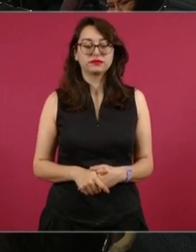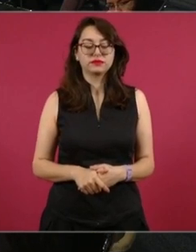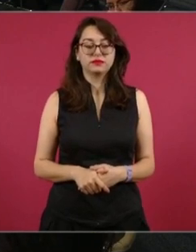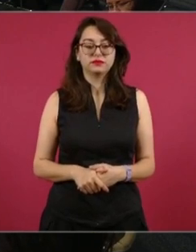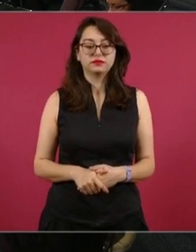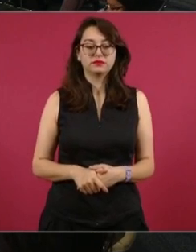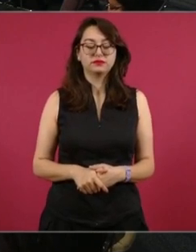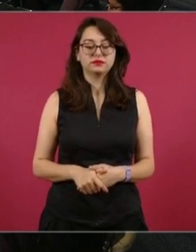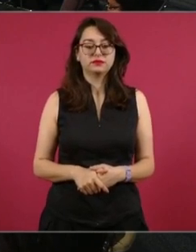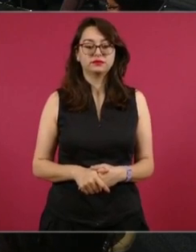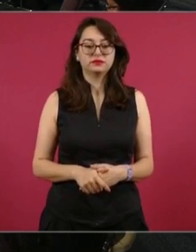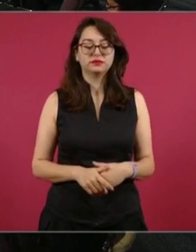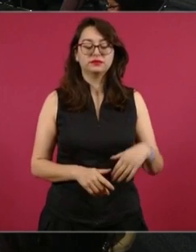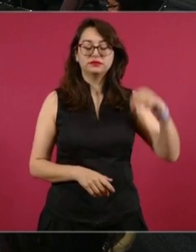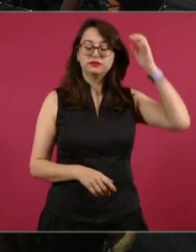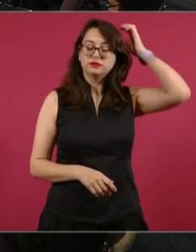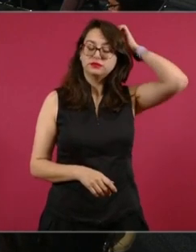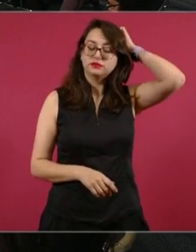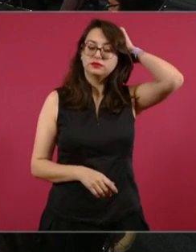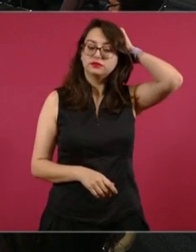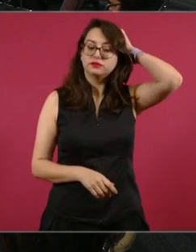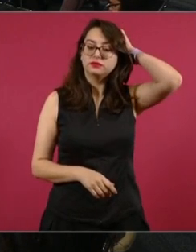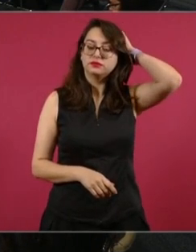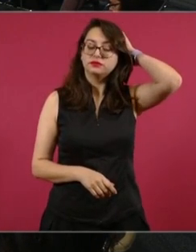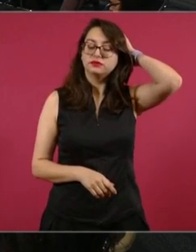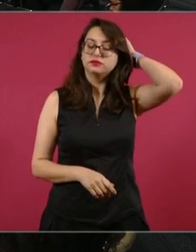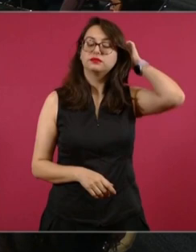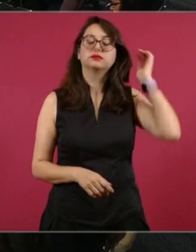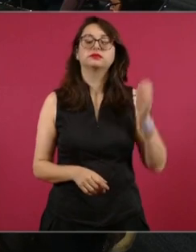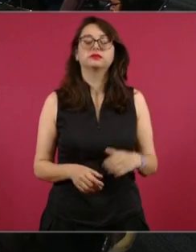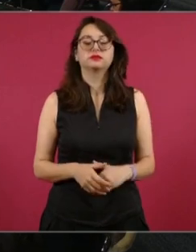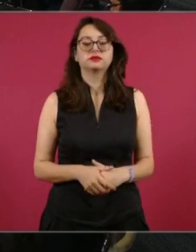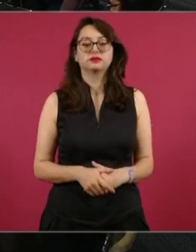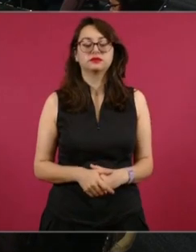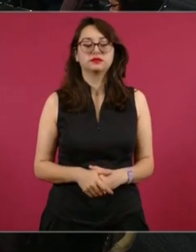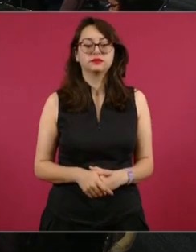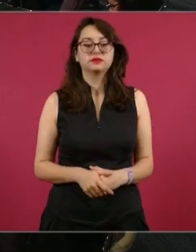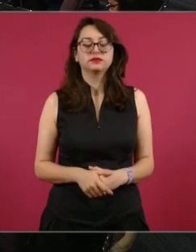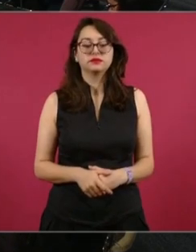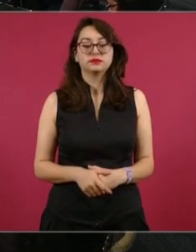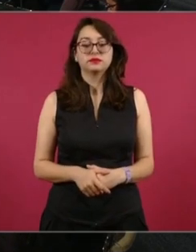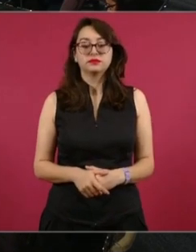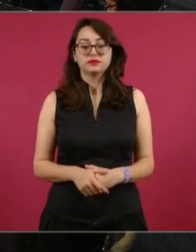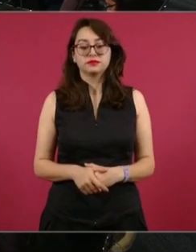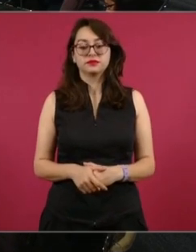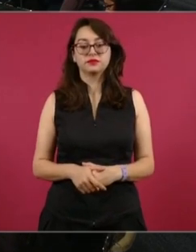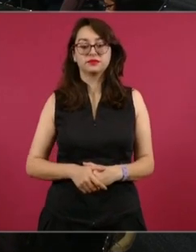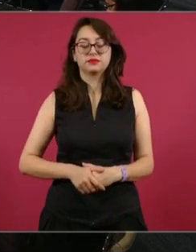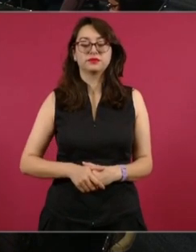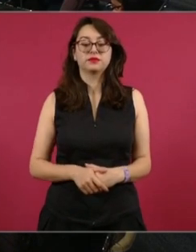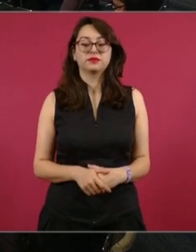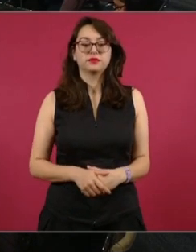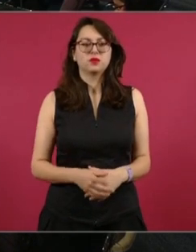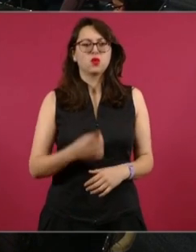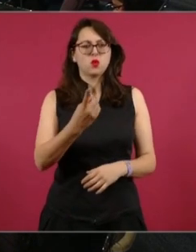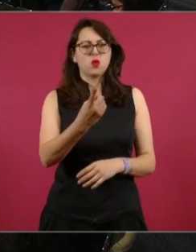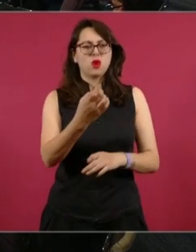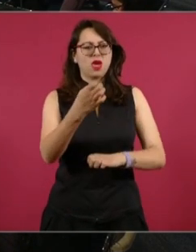Vendieron una empresa chatarra al gobierno,